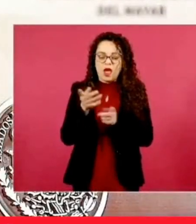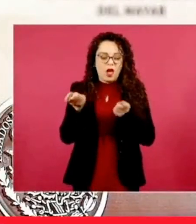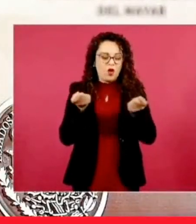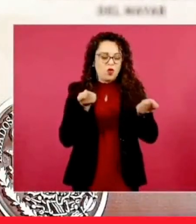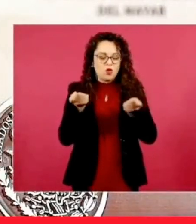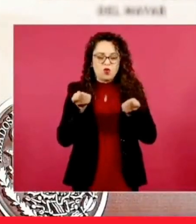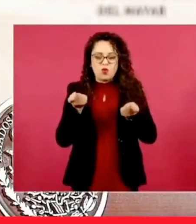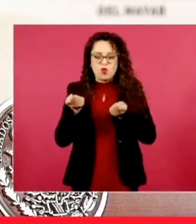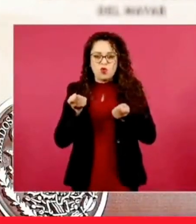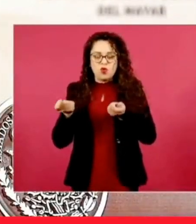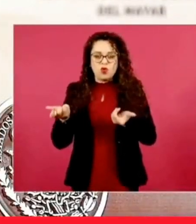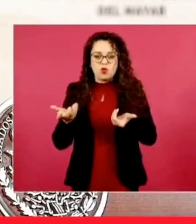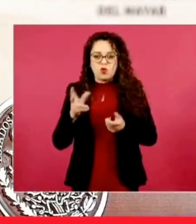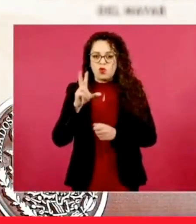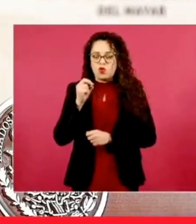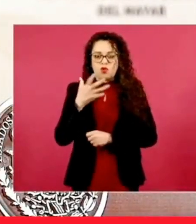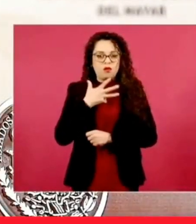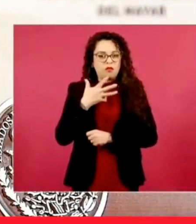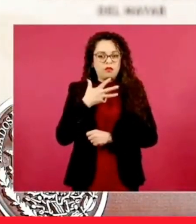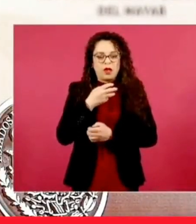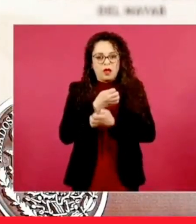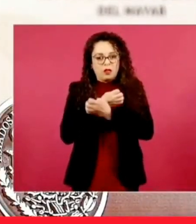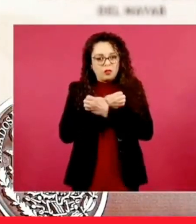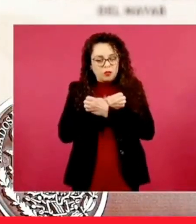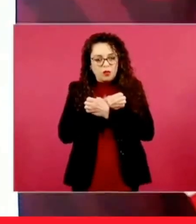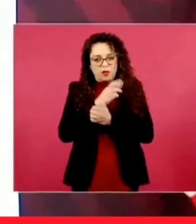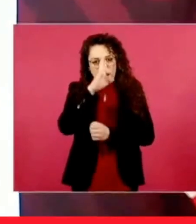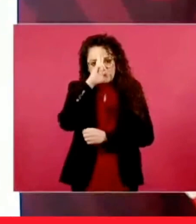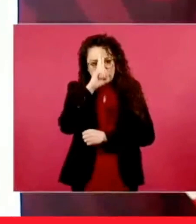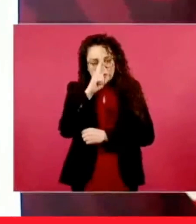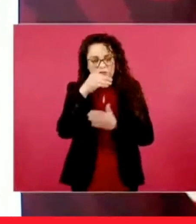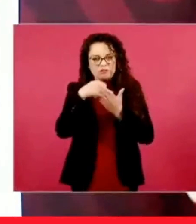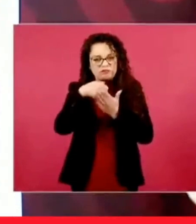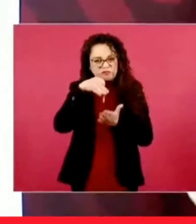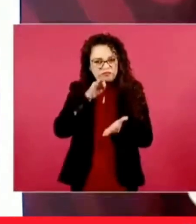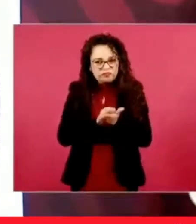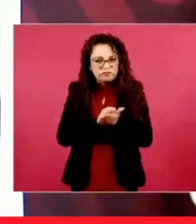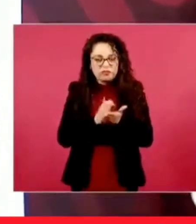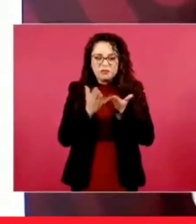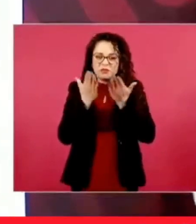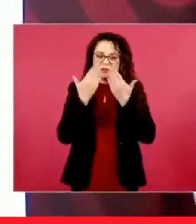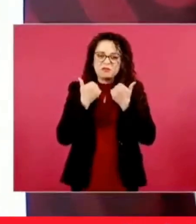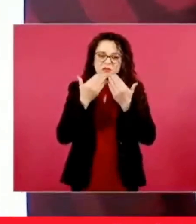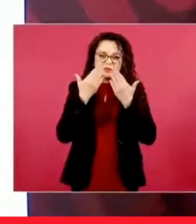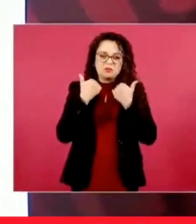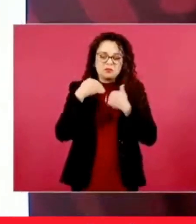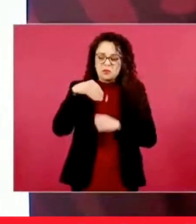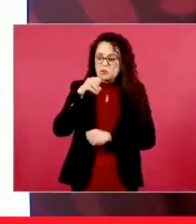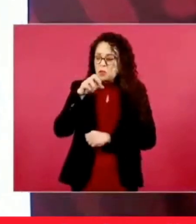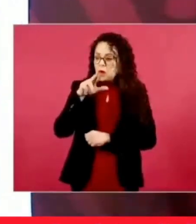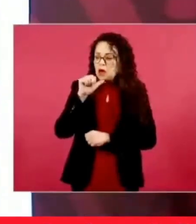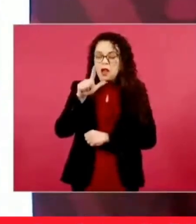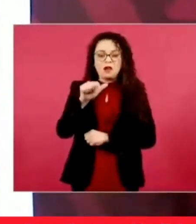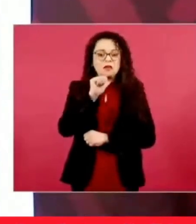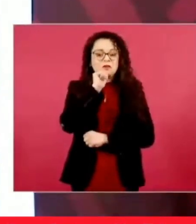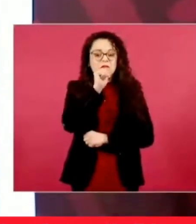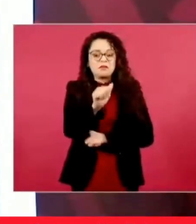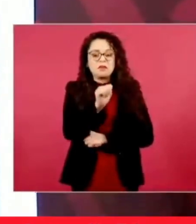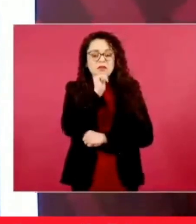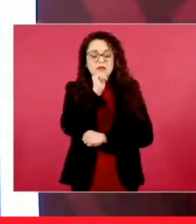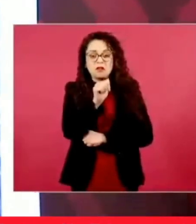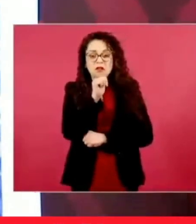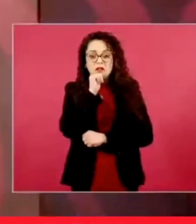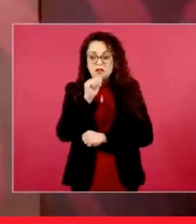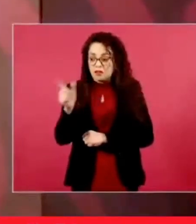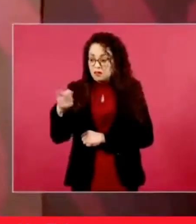La falta de escrúpulos morales y la desesperación de esta gente, porque